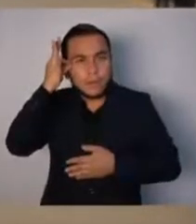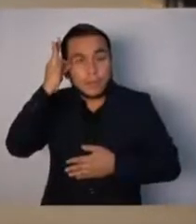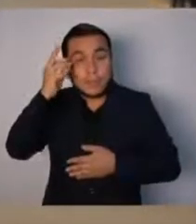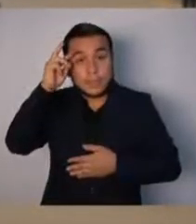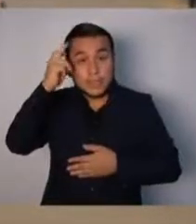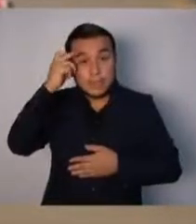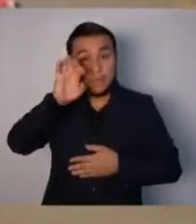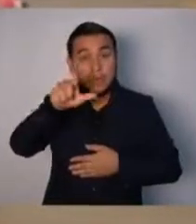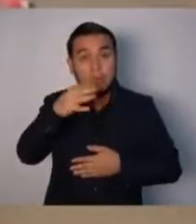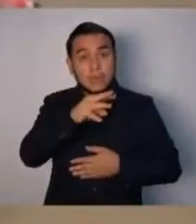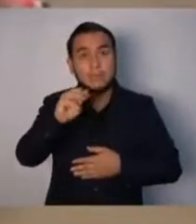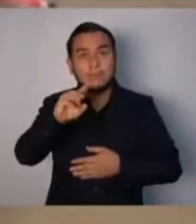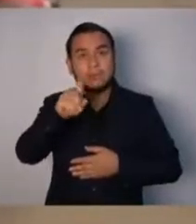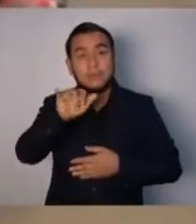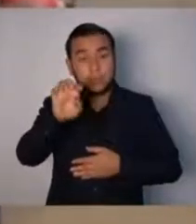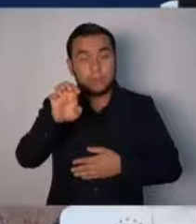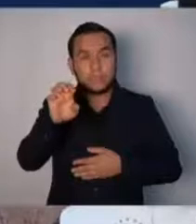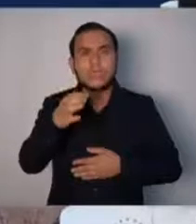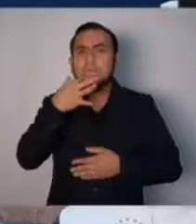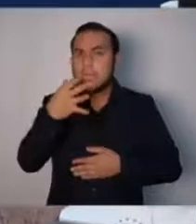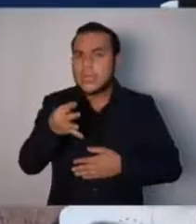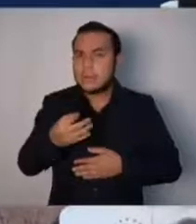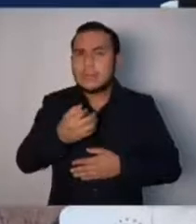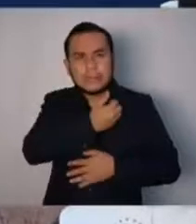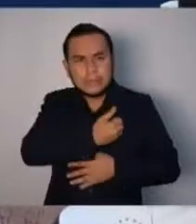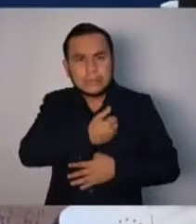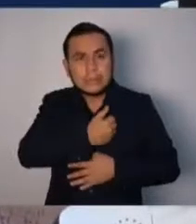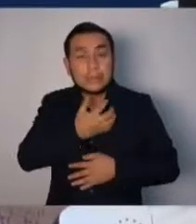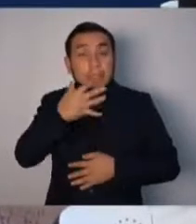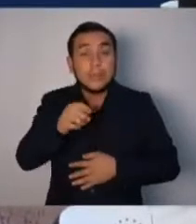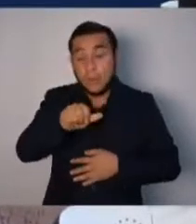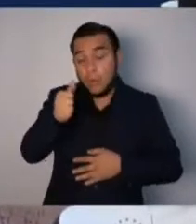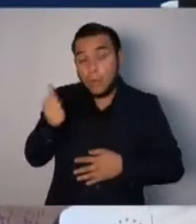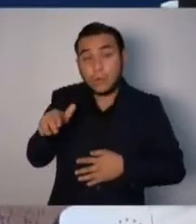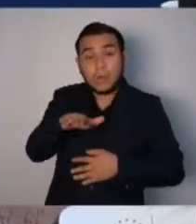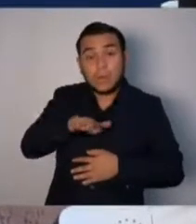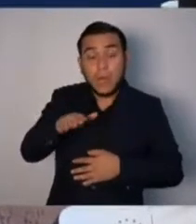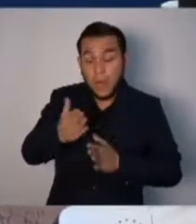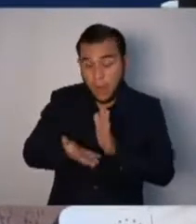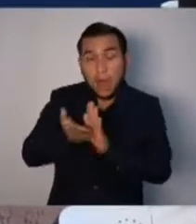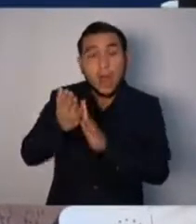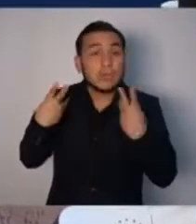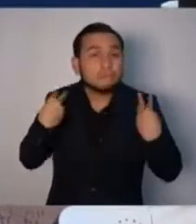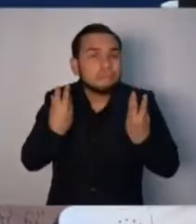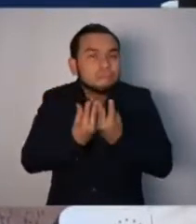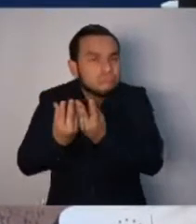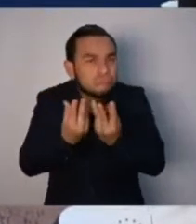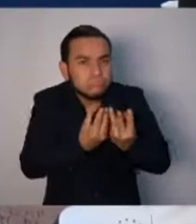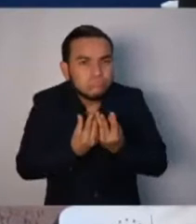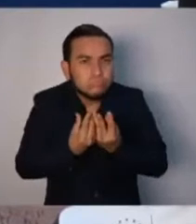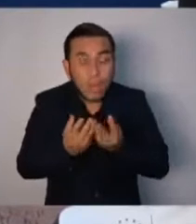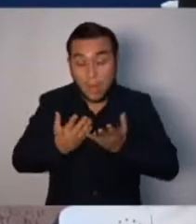ellos en el tema de la masacre hermosos otra grava reivindicaciones sociales la justicia social para toda la población